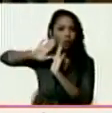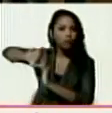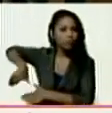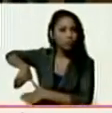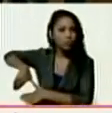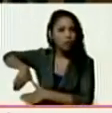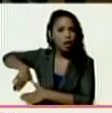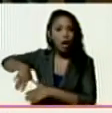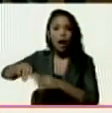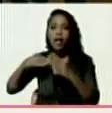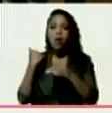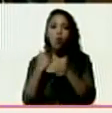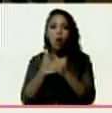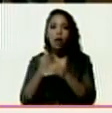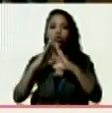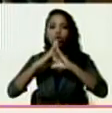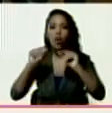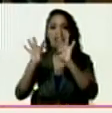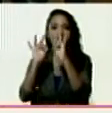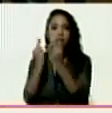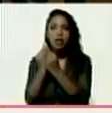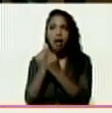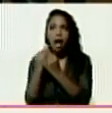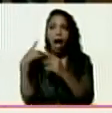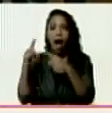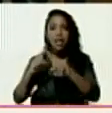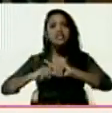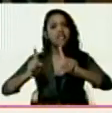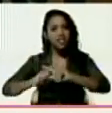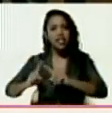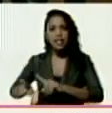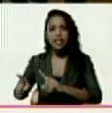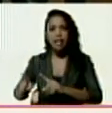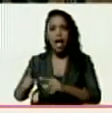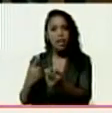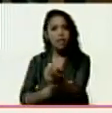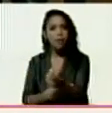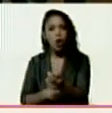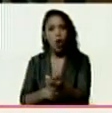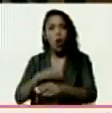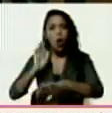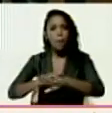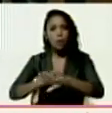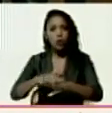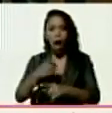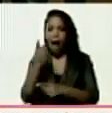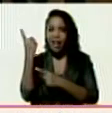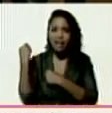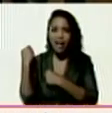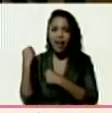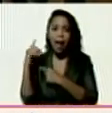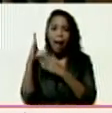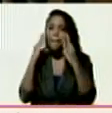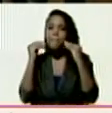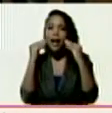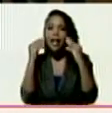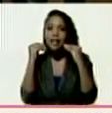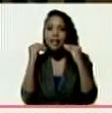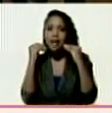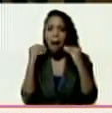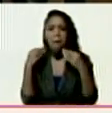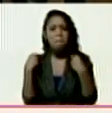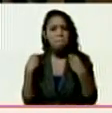toda familia, hay diferencias entre hermanos. Lo que pasó el día de ayer debe servir de experiencia para que